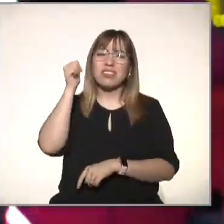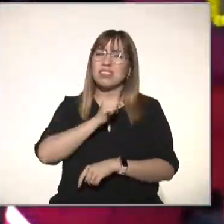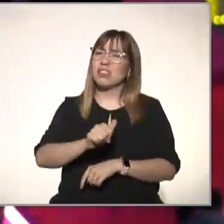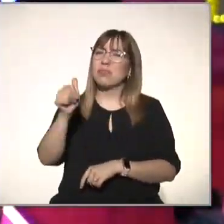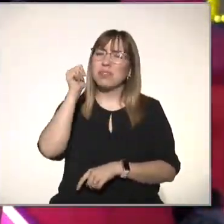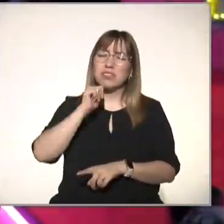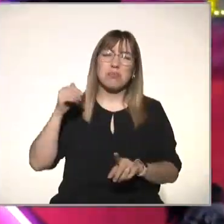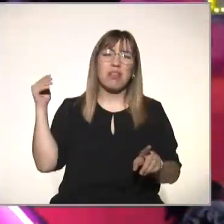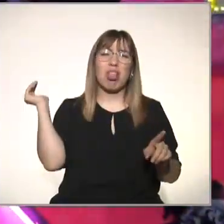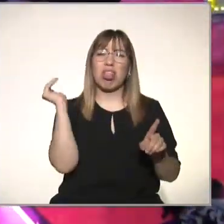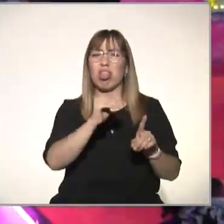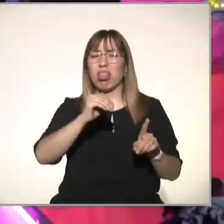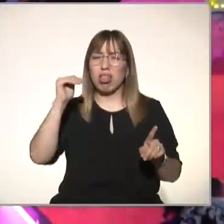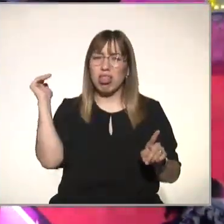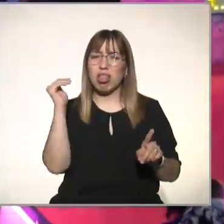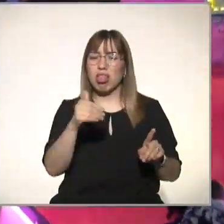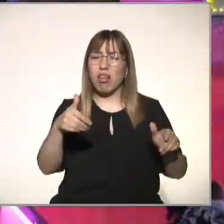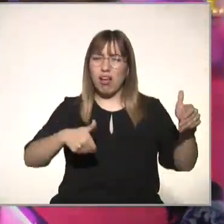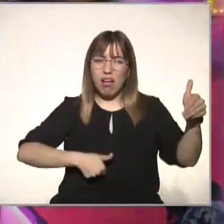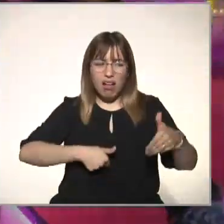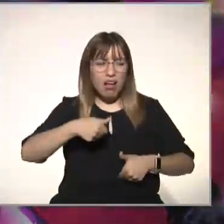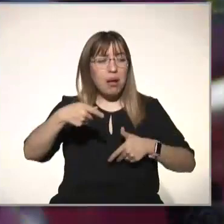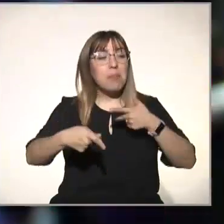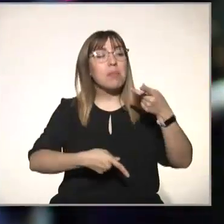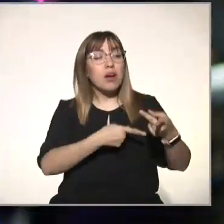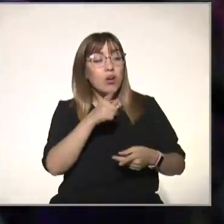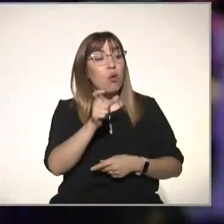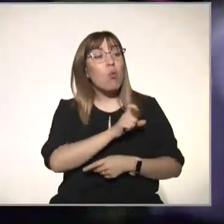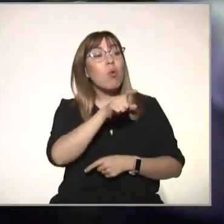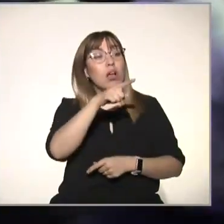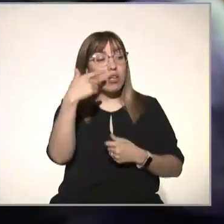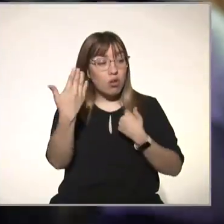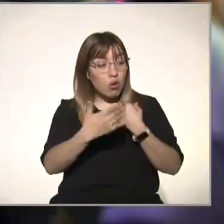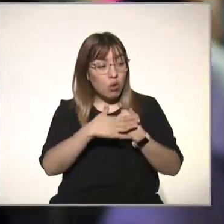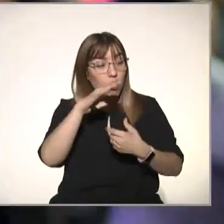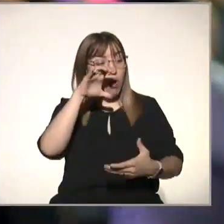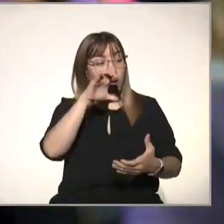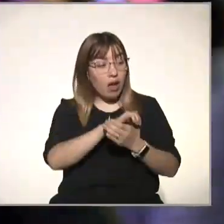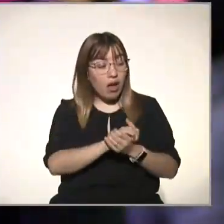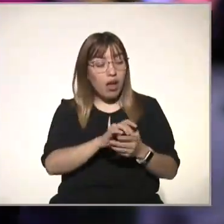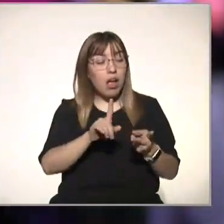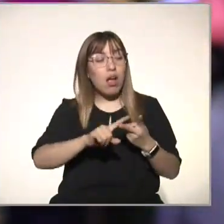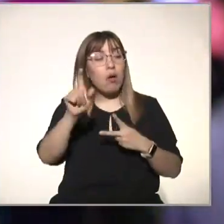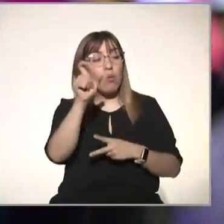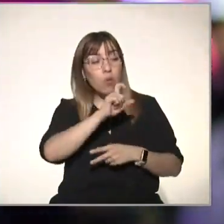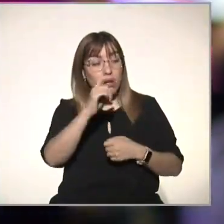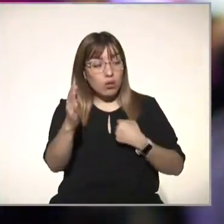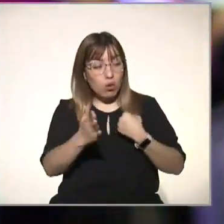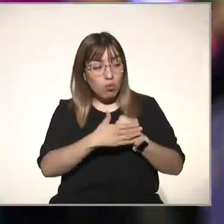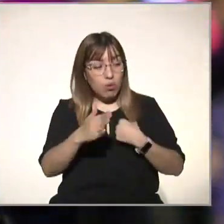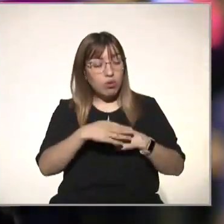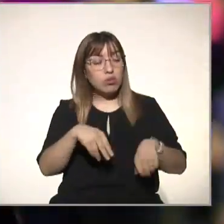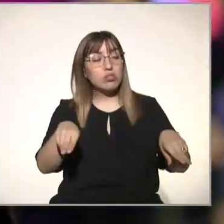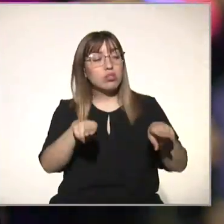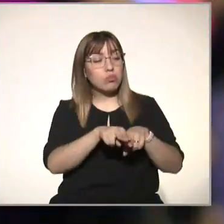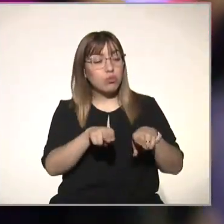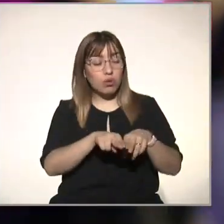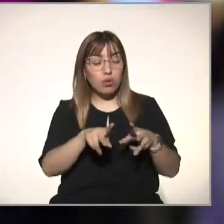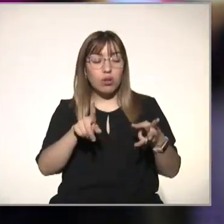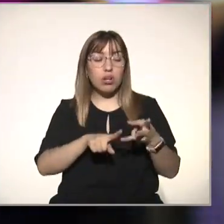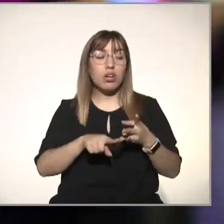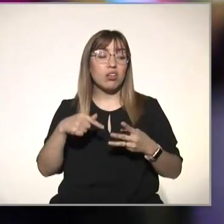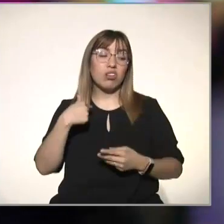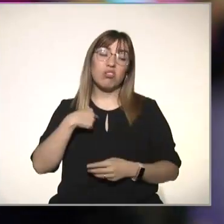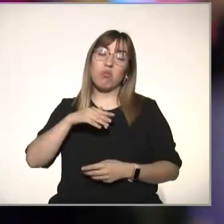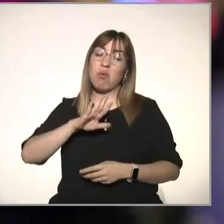continuamente me está cuestionando de que cuando me voy a casar, que cuando le voy a dar un nieto, que él se va a morir y yo nunca le voy